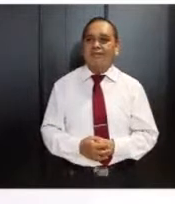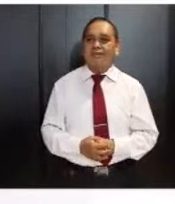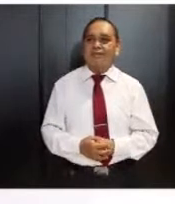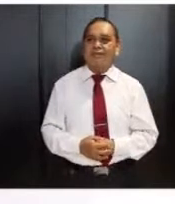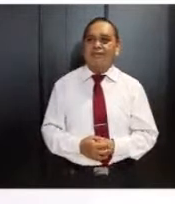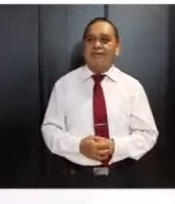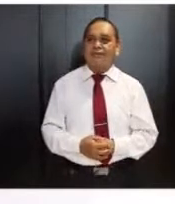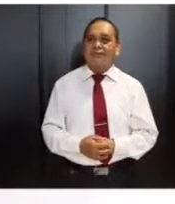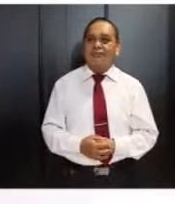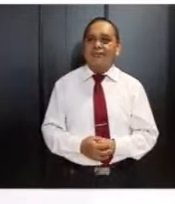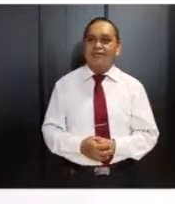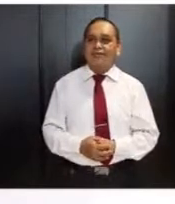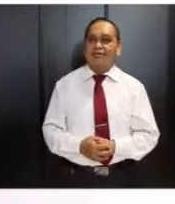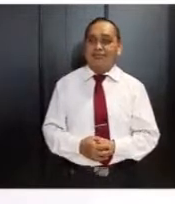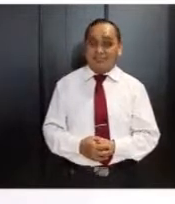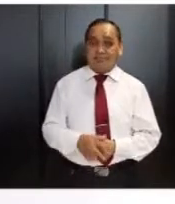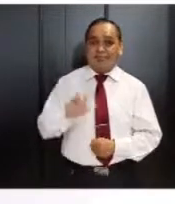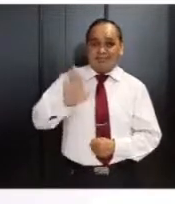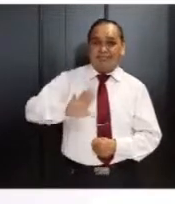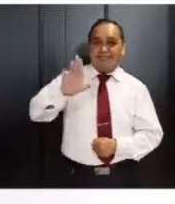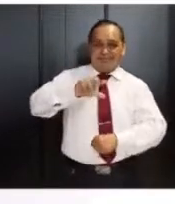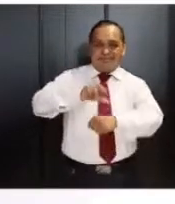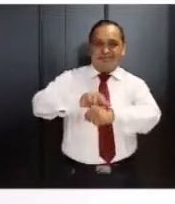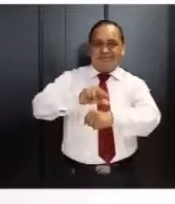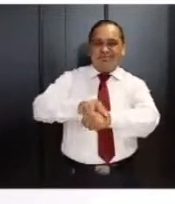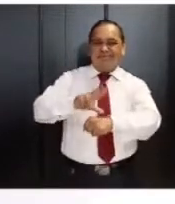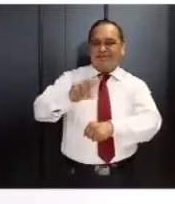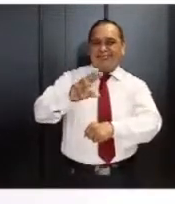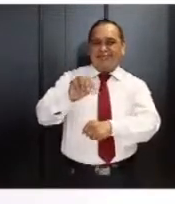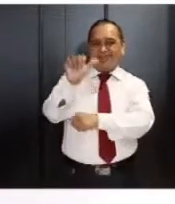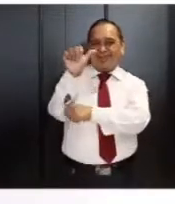vida. Ni parece médico, ¿verdad? Parece artista.